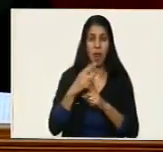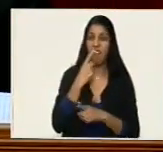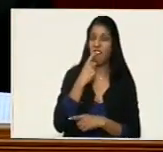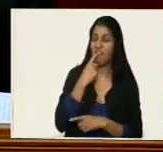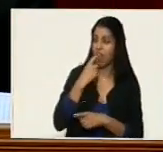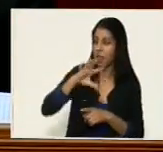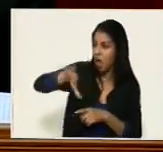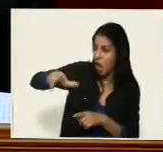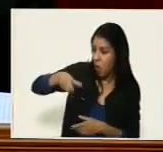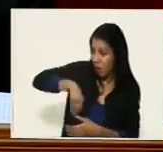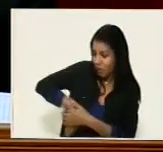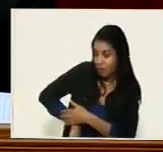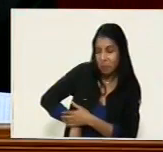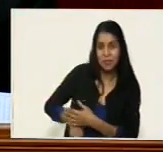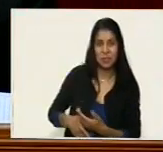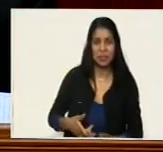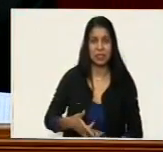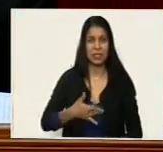su casa, Dios mío?